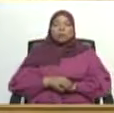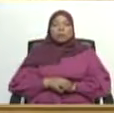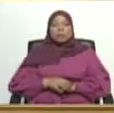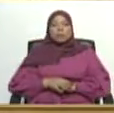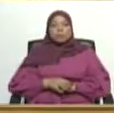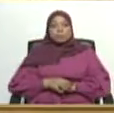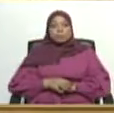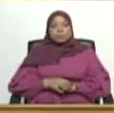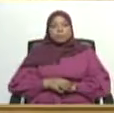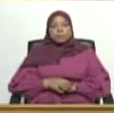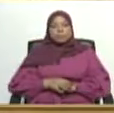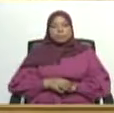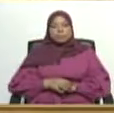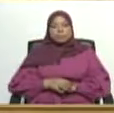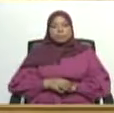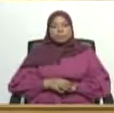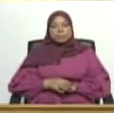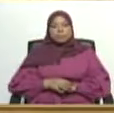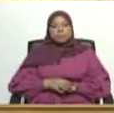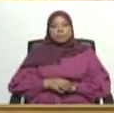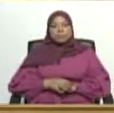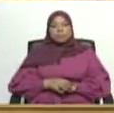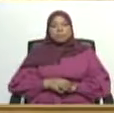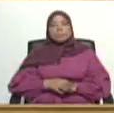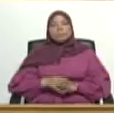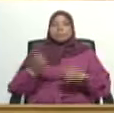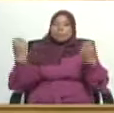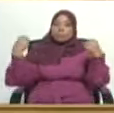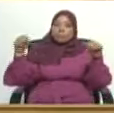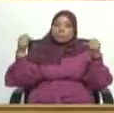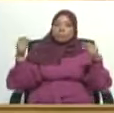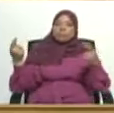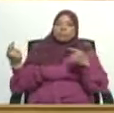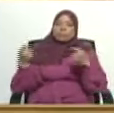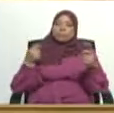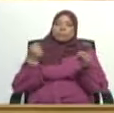que ha sido llevado a la intención brutal